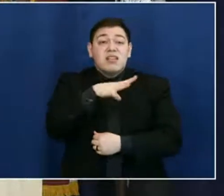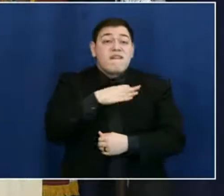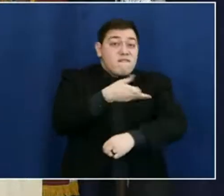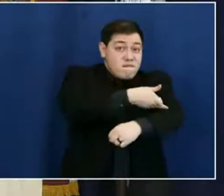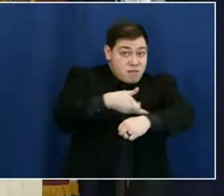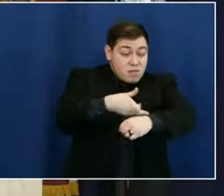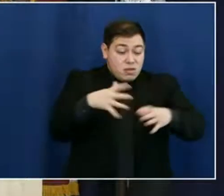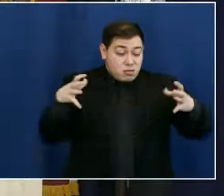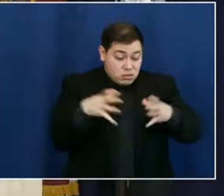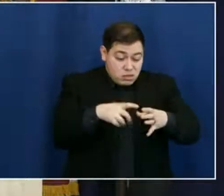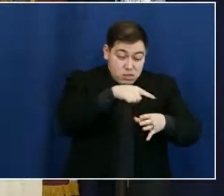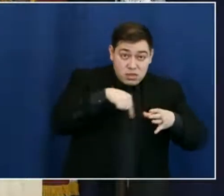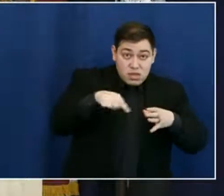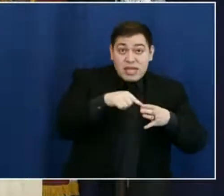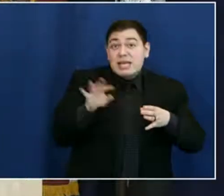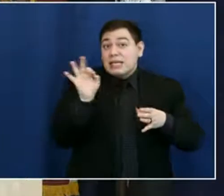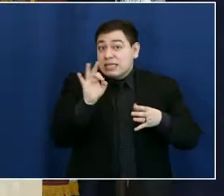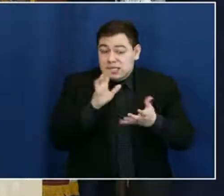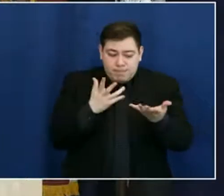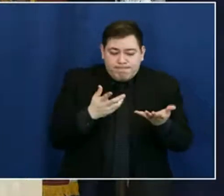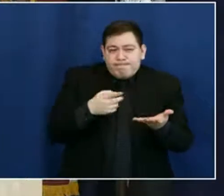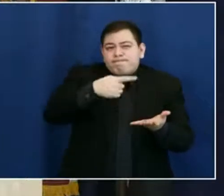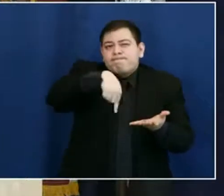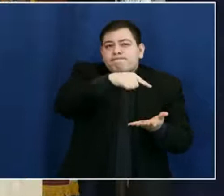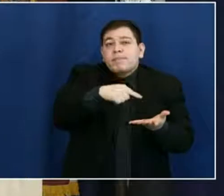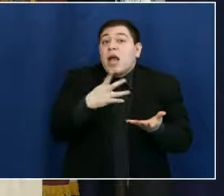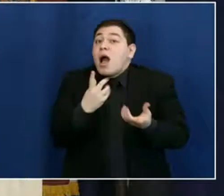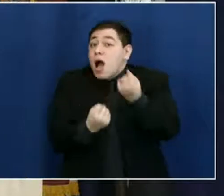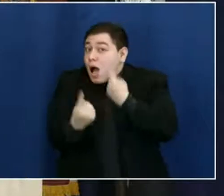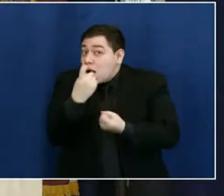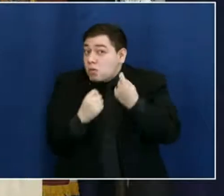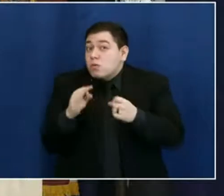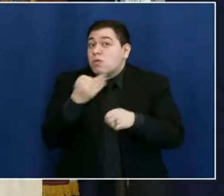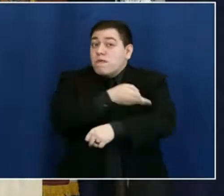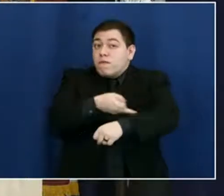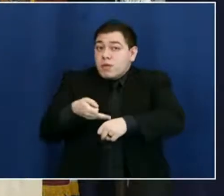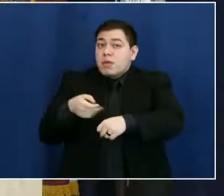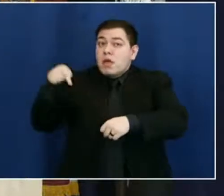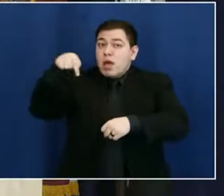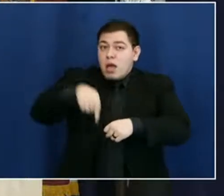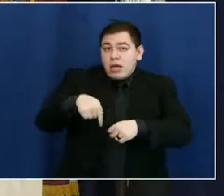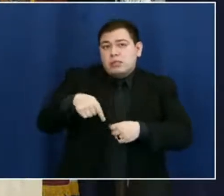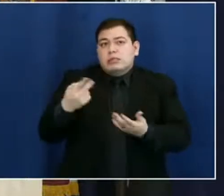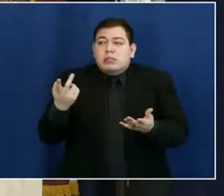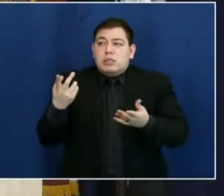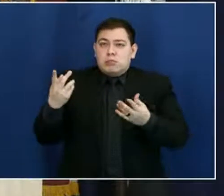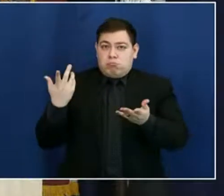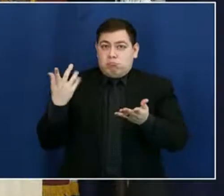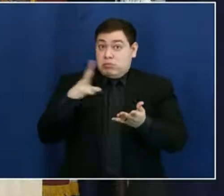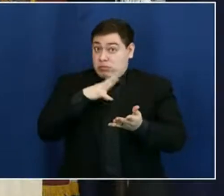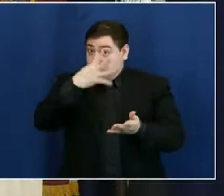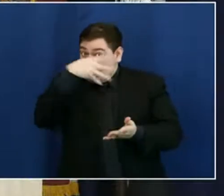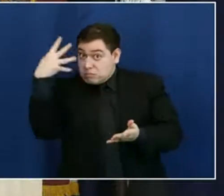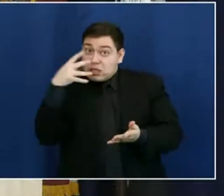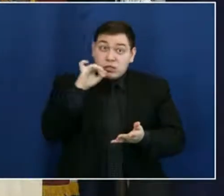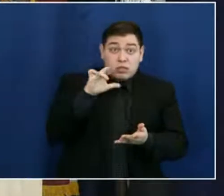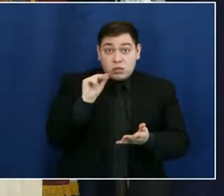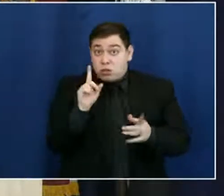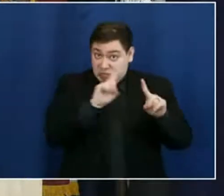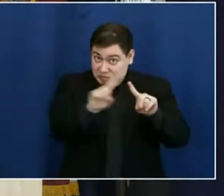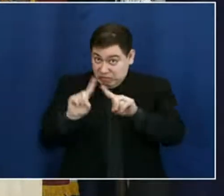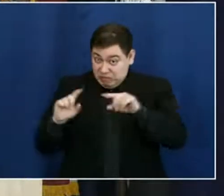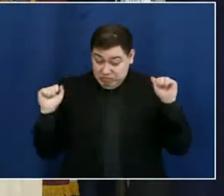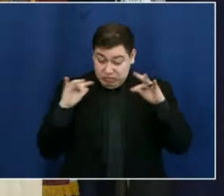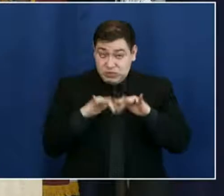familias tienen un estatus migratorio mixto, importante reafirmar que no tienen que tener más que